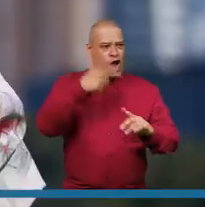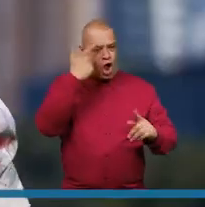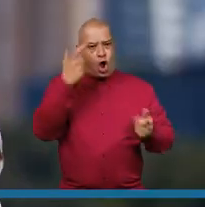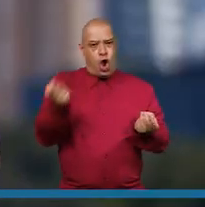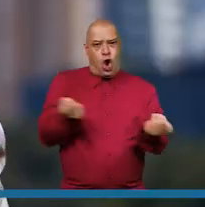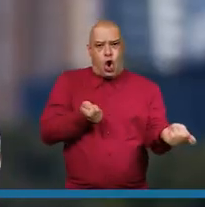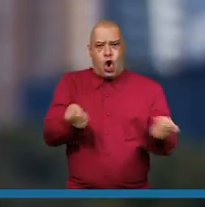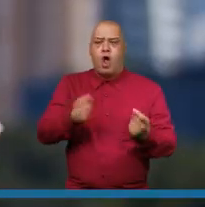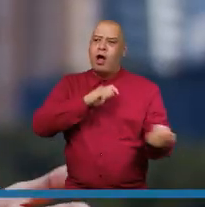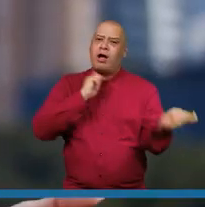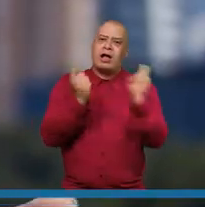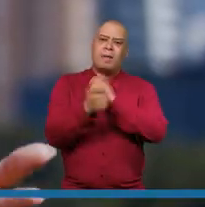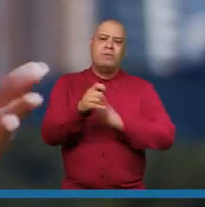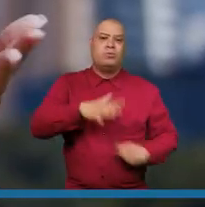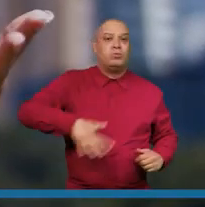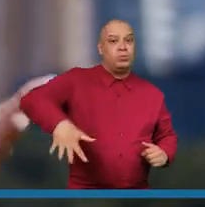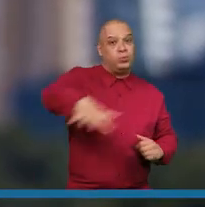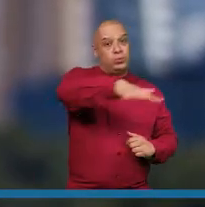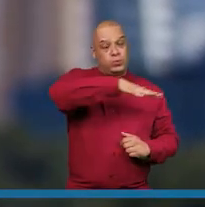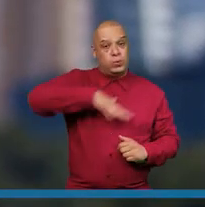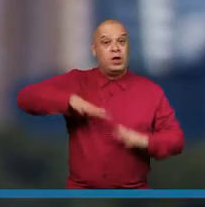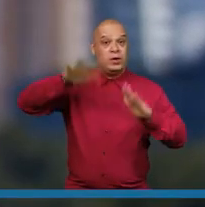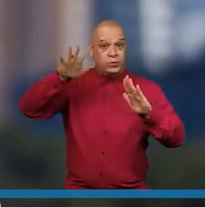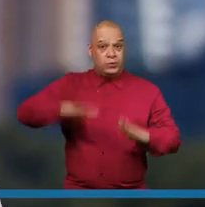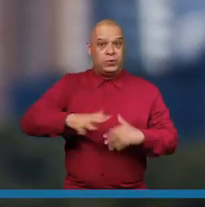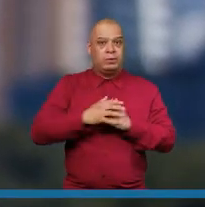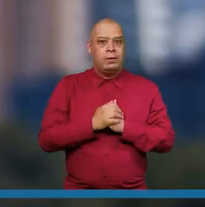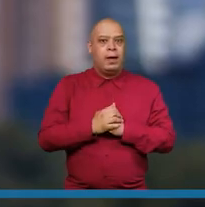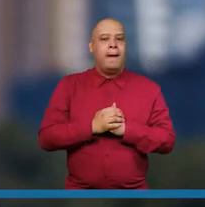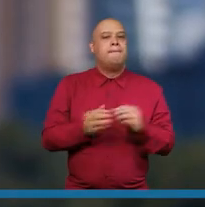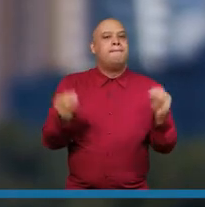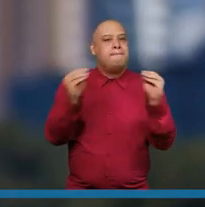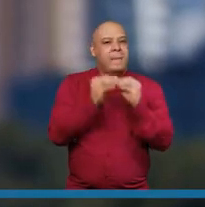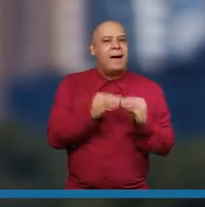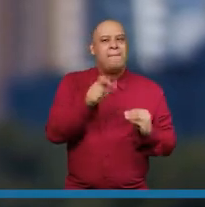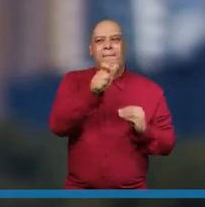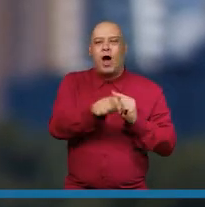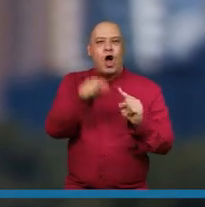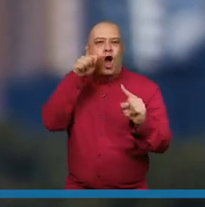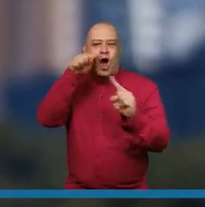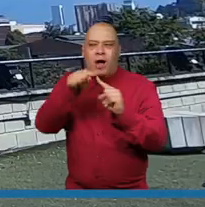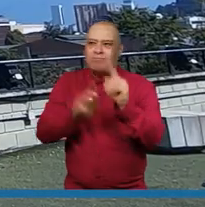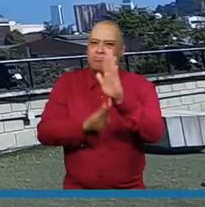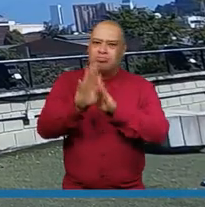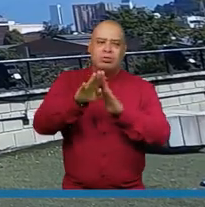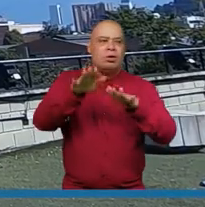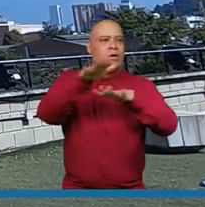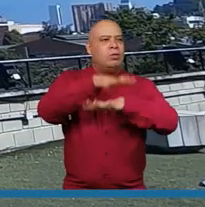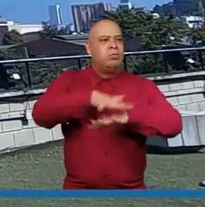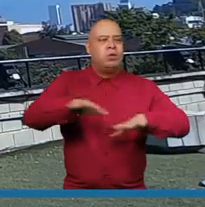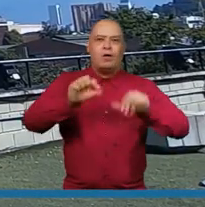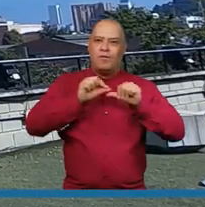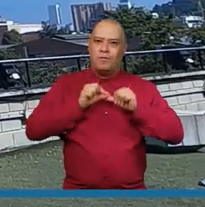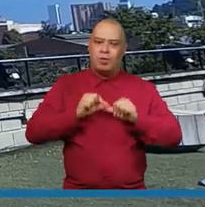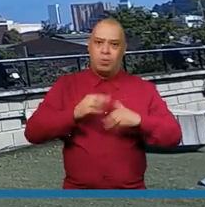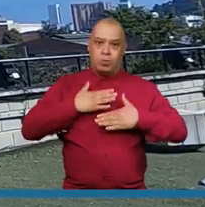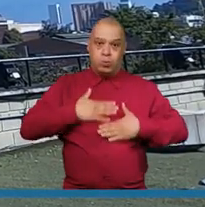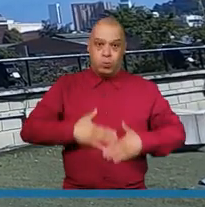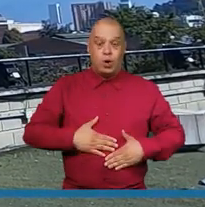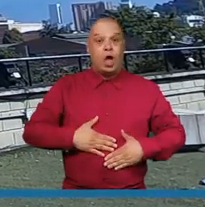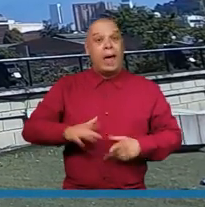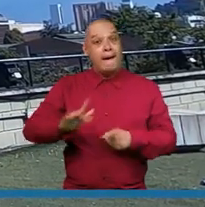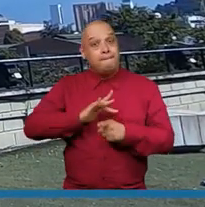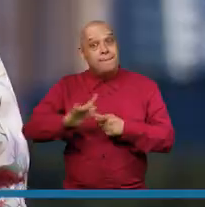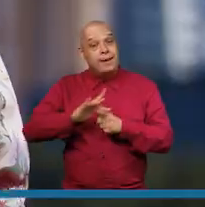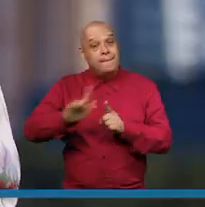saneamiento, seguridad, gobernanza, transformación del territorio cuando hay metropolización y su relación con los objetivos de desarrollo sostenible y las